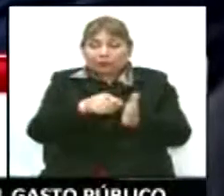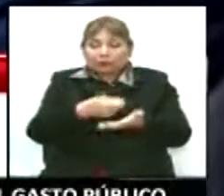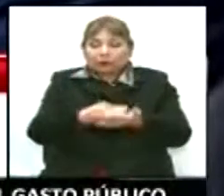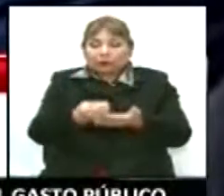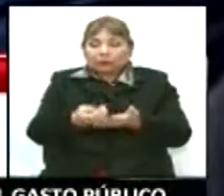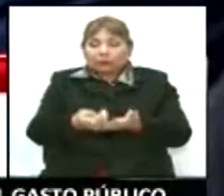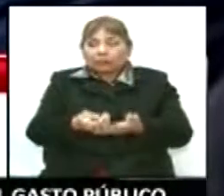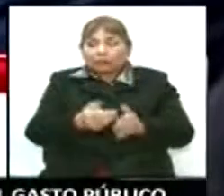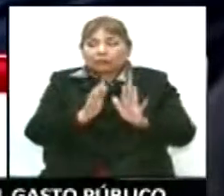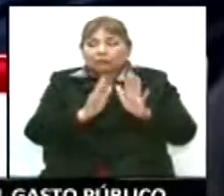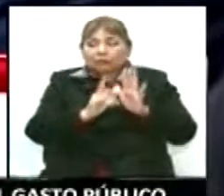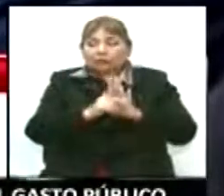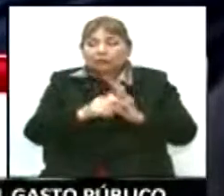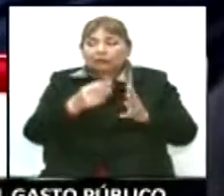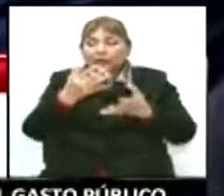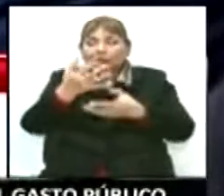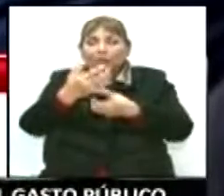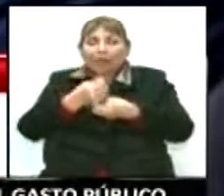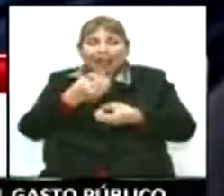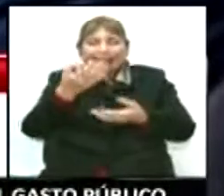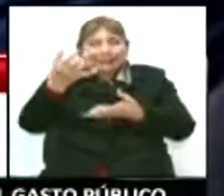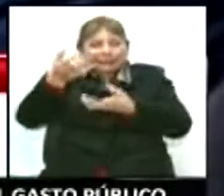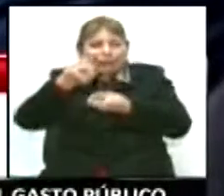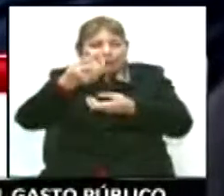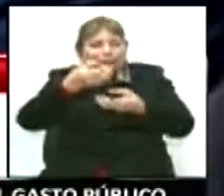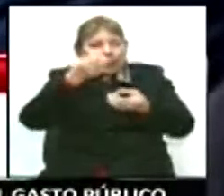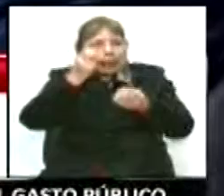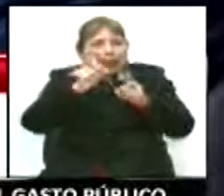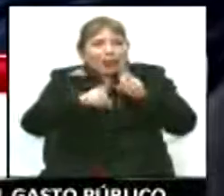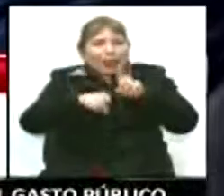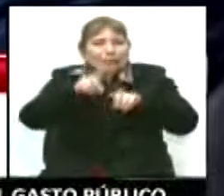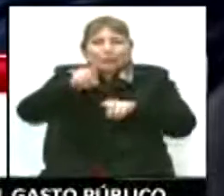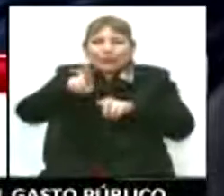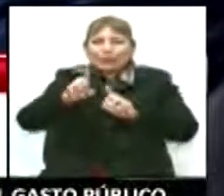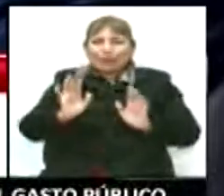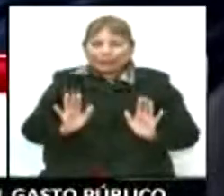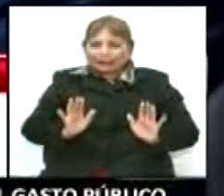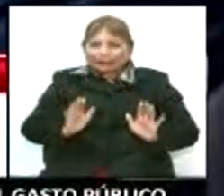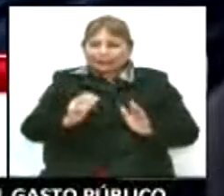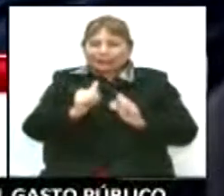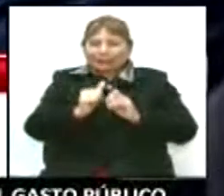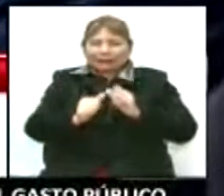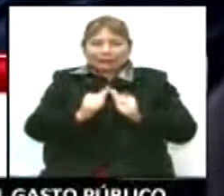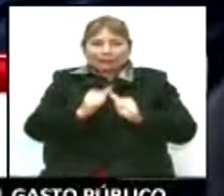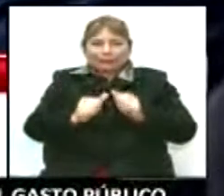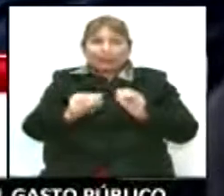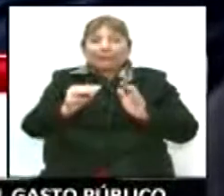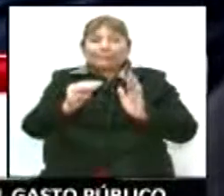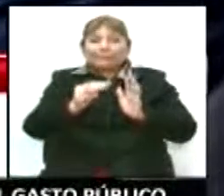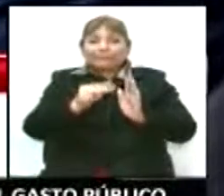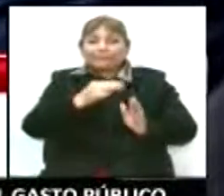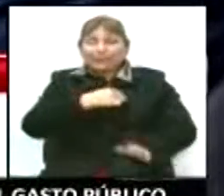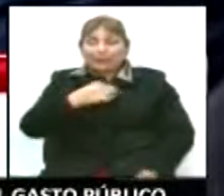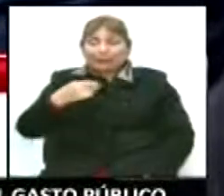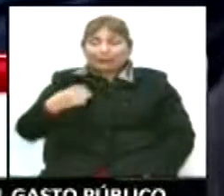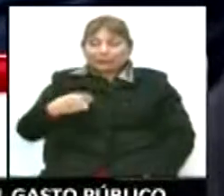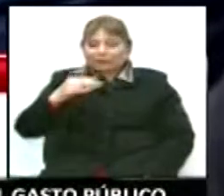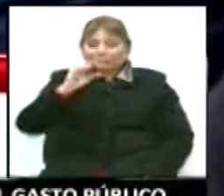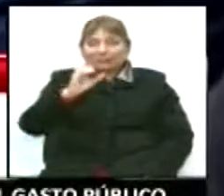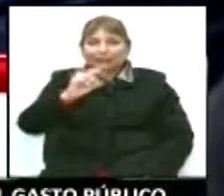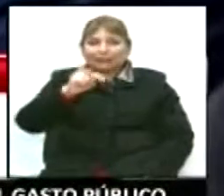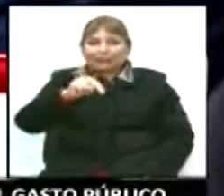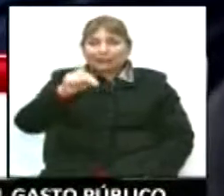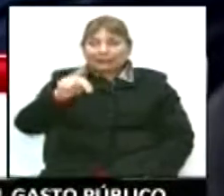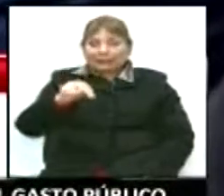10 minutos, y que recoge algunas, por ejemplo, el número de los miembros del CNM. A mí me parece de verdad